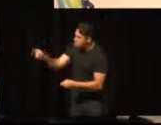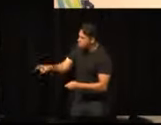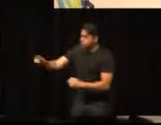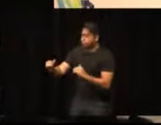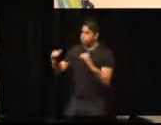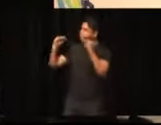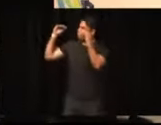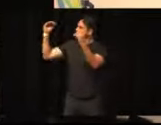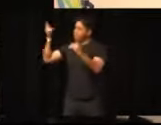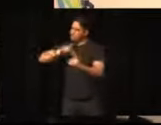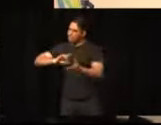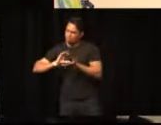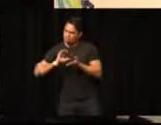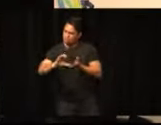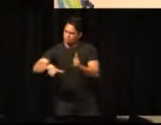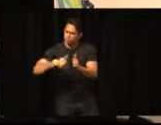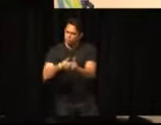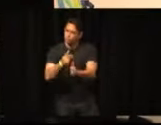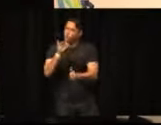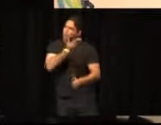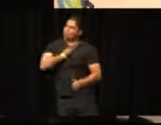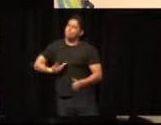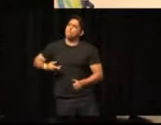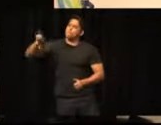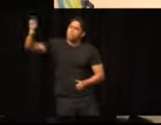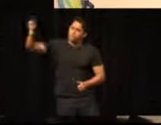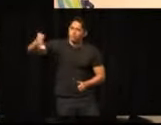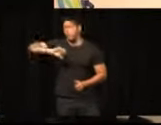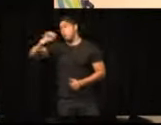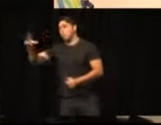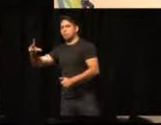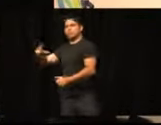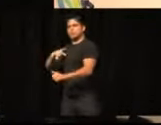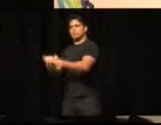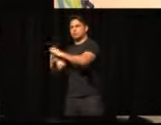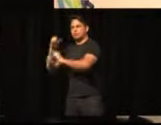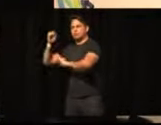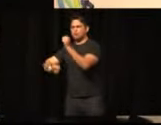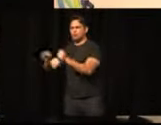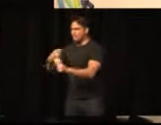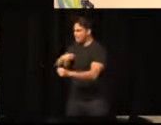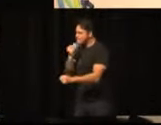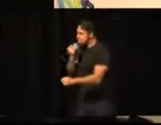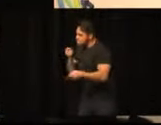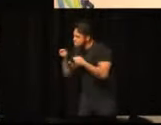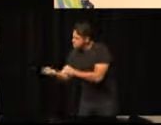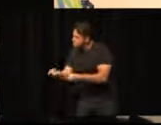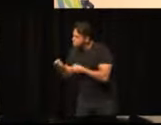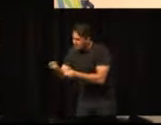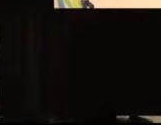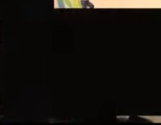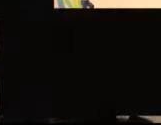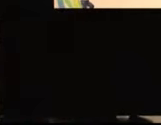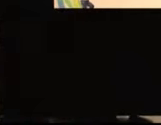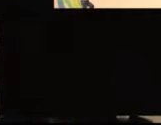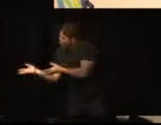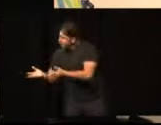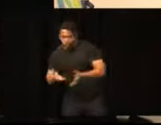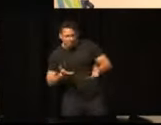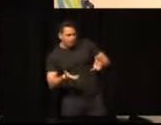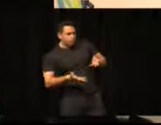darle apoyo, bien sea en el ámbito público o privado? ¿Cuál es el mecanismo, el instrumento